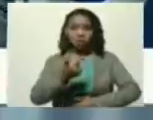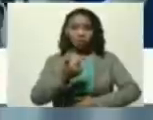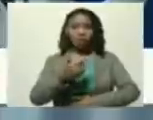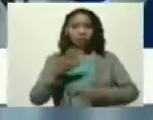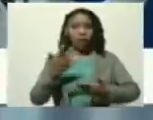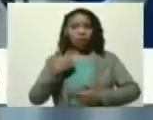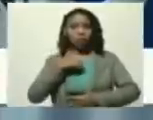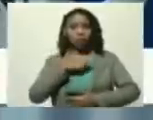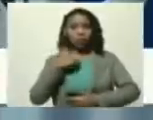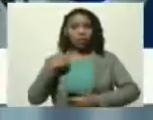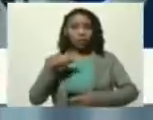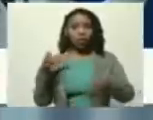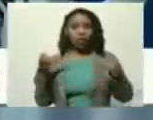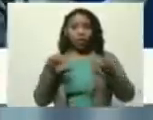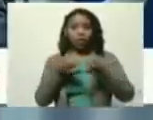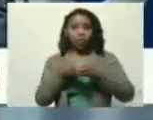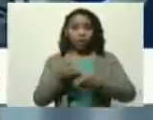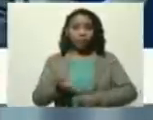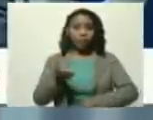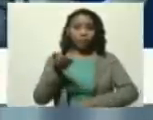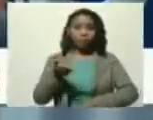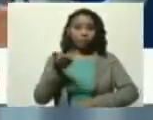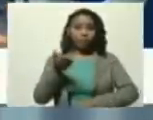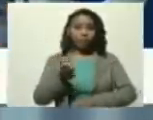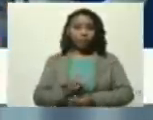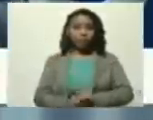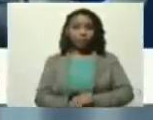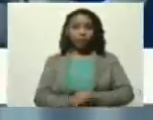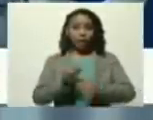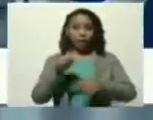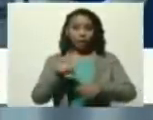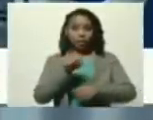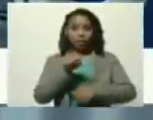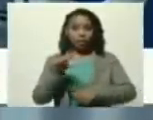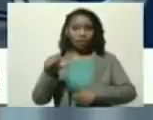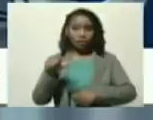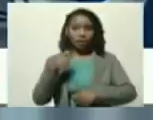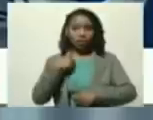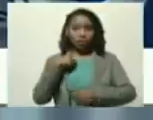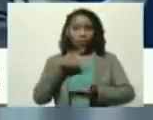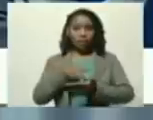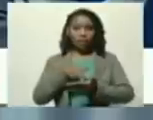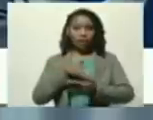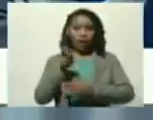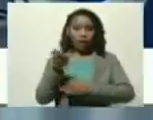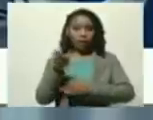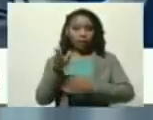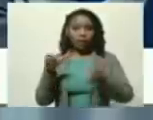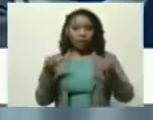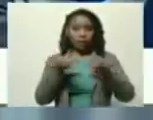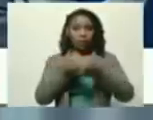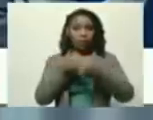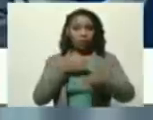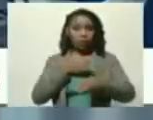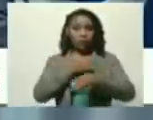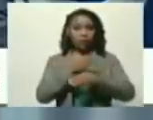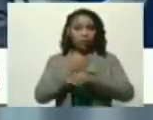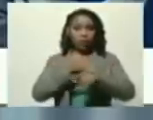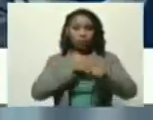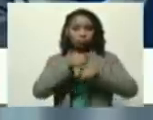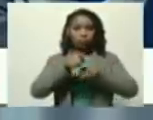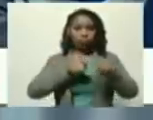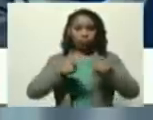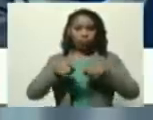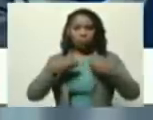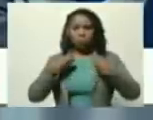hemos tenido reuniones muy importantes. Esta semana he participado en esas reuniones de coordinación